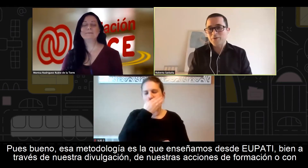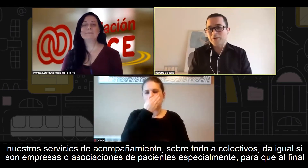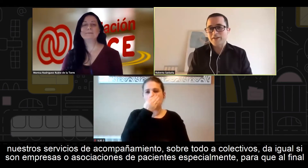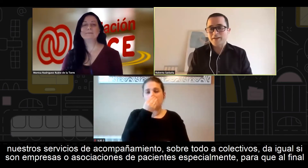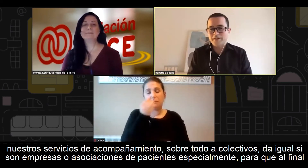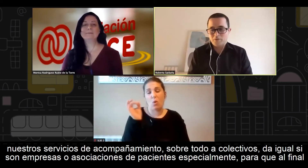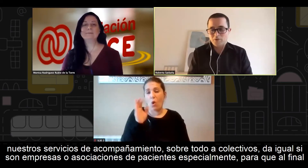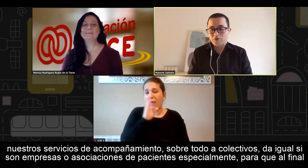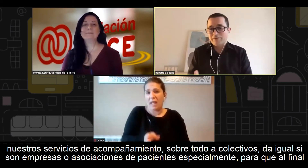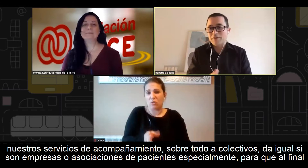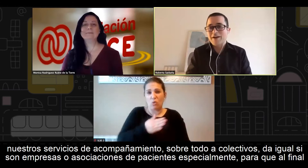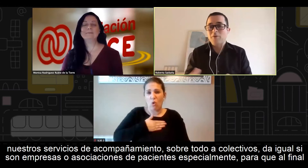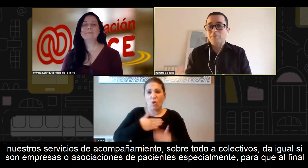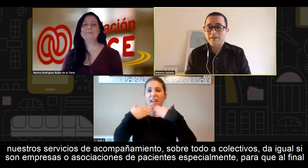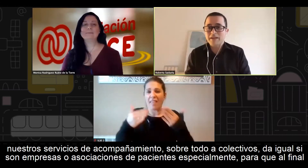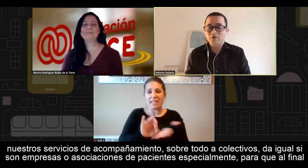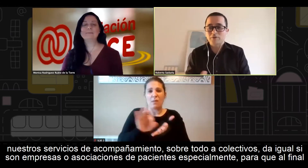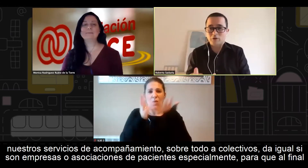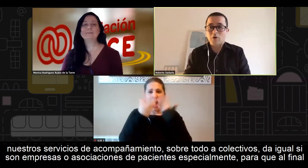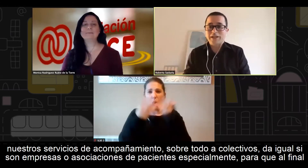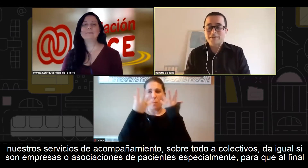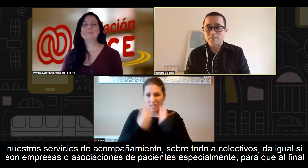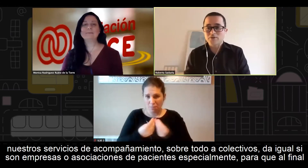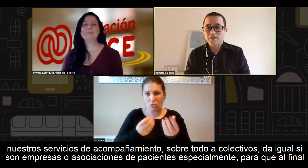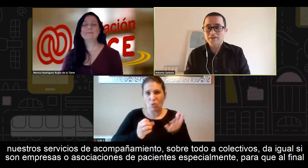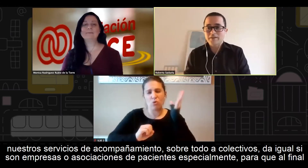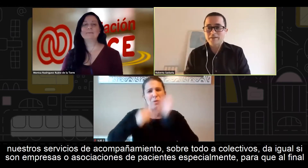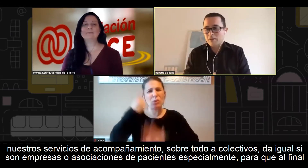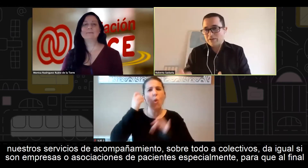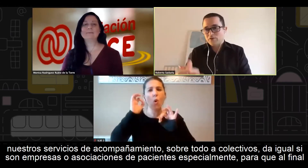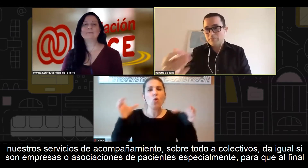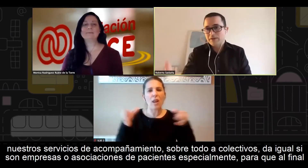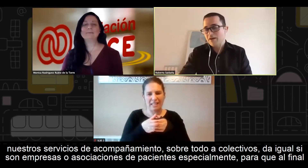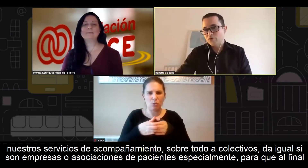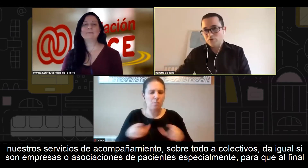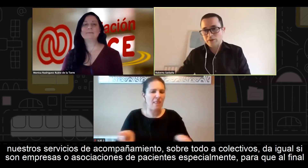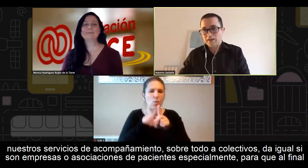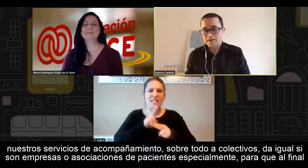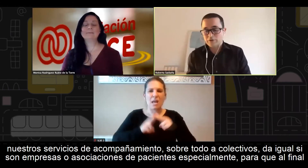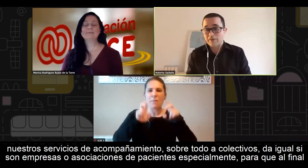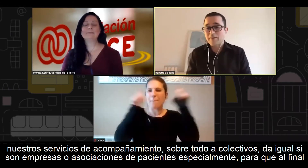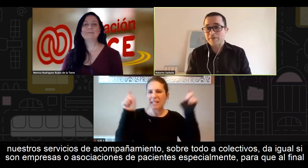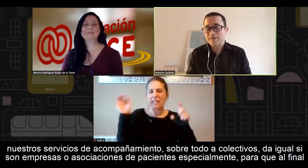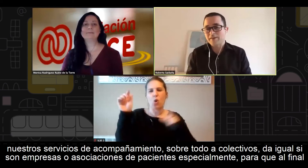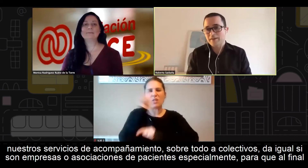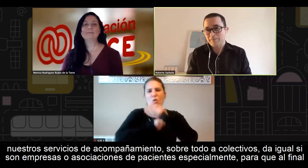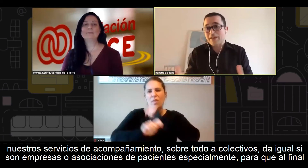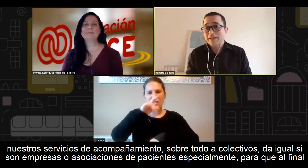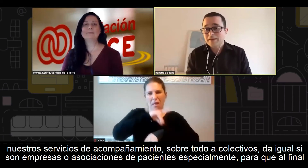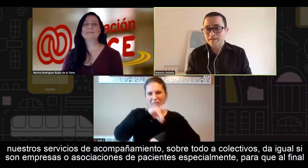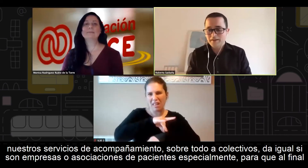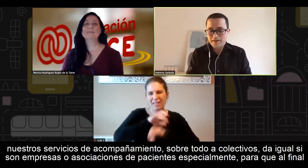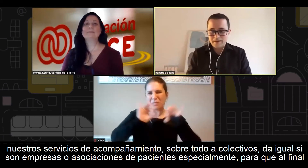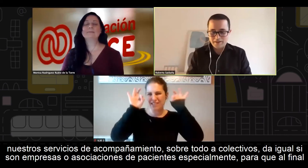con nuestros servicios de acompañamiento, sobre todo a colectivos, da igual si son empresas o son asociaciones de pacientes